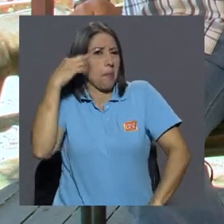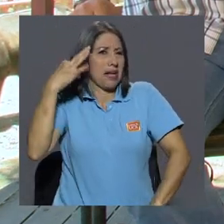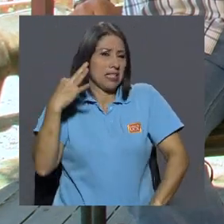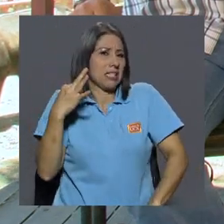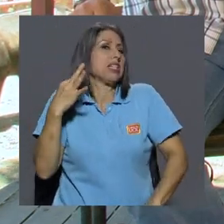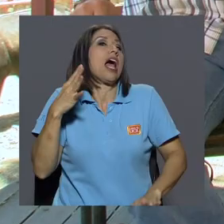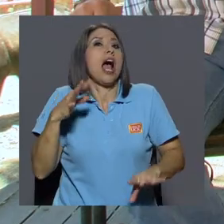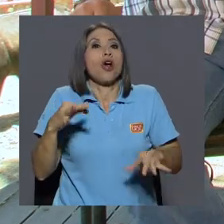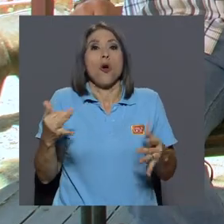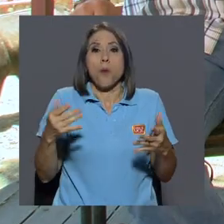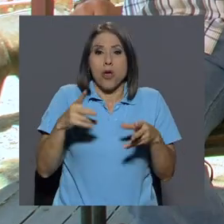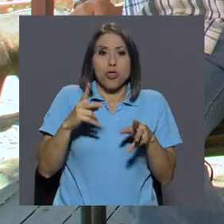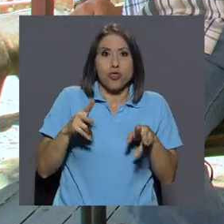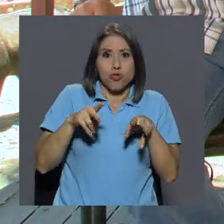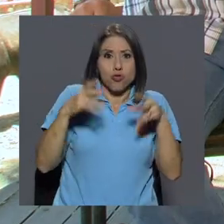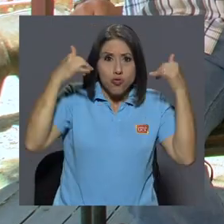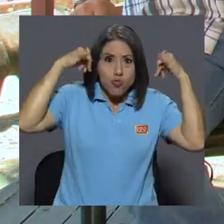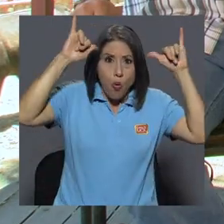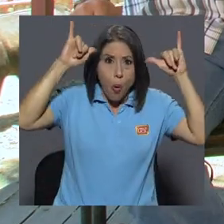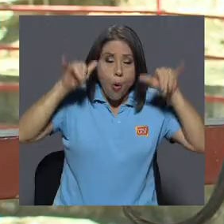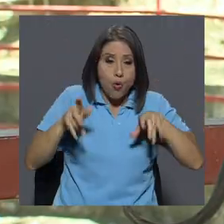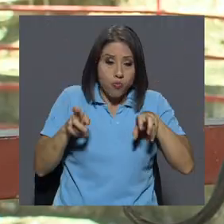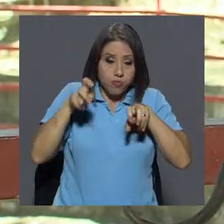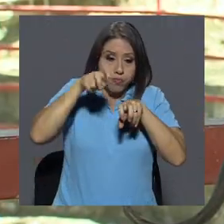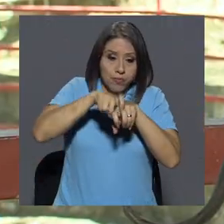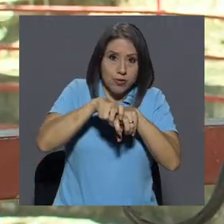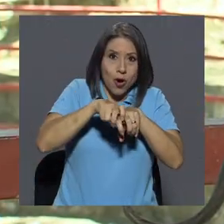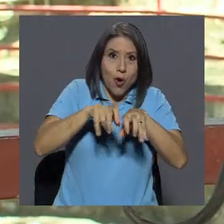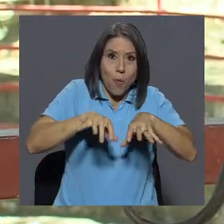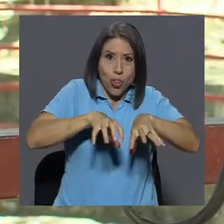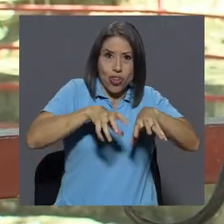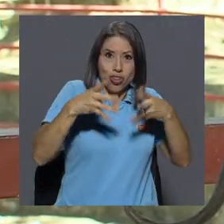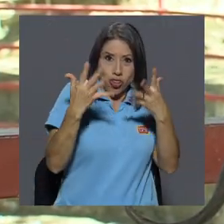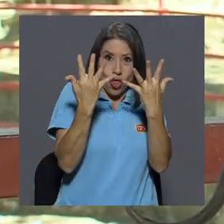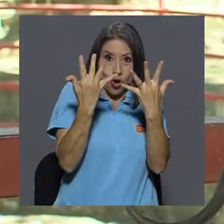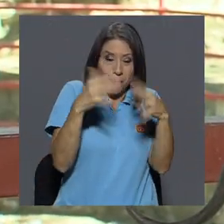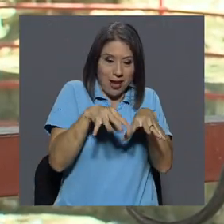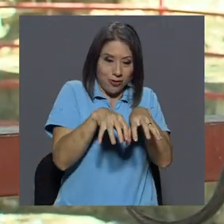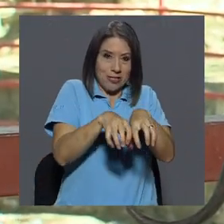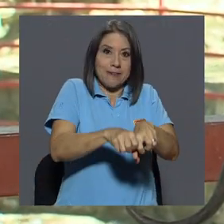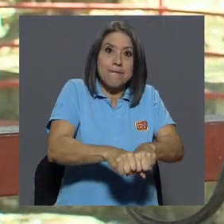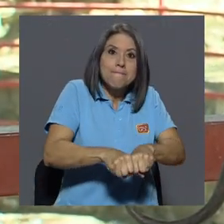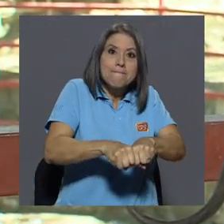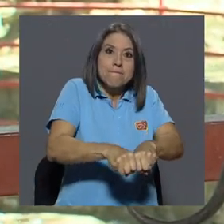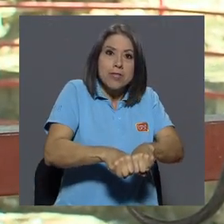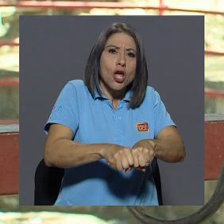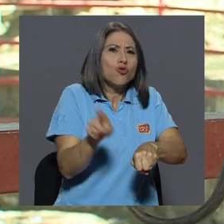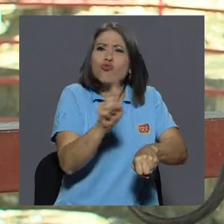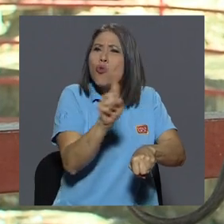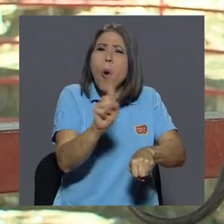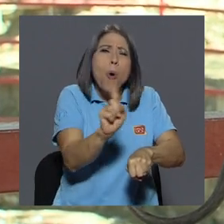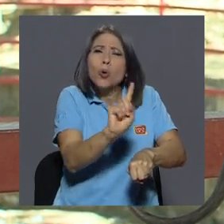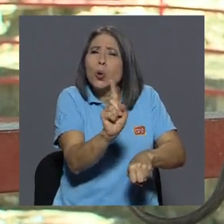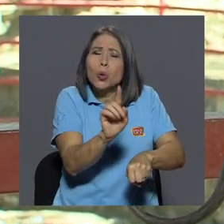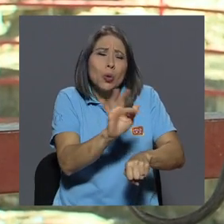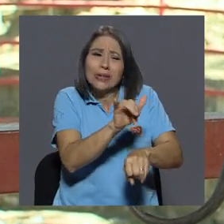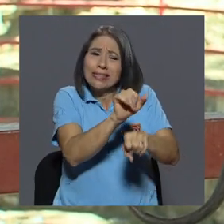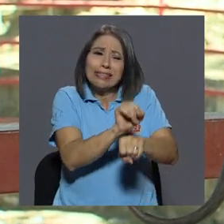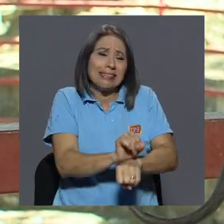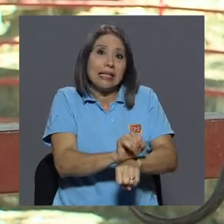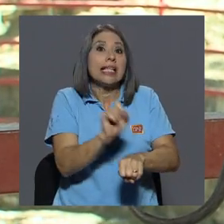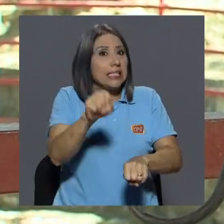mejor. No, es un crimen. La monta rústica es injusta. Es de valiente, sí, mis